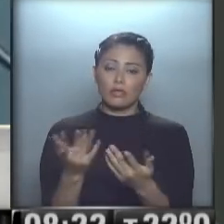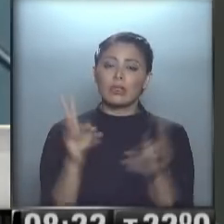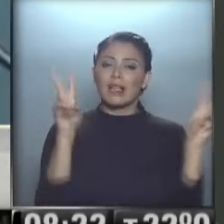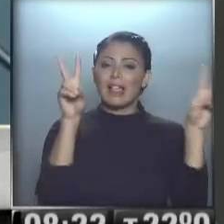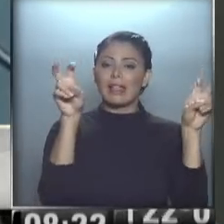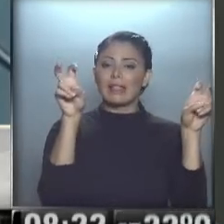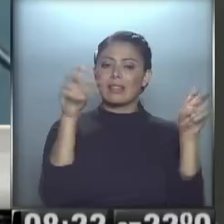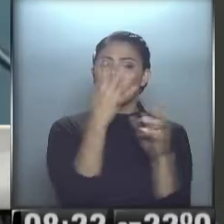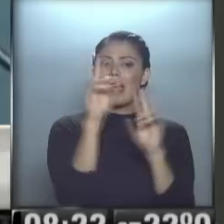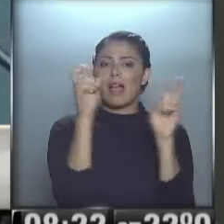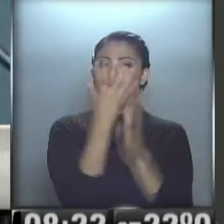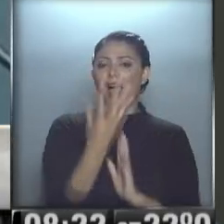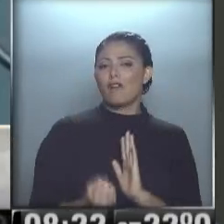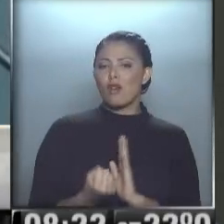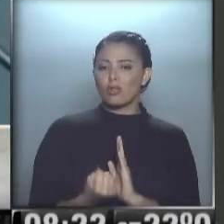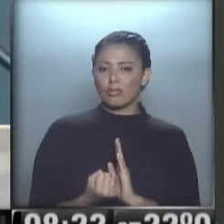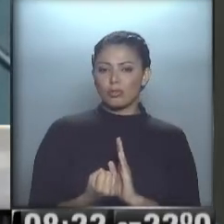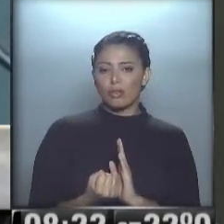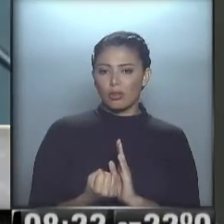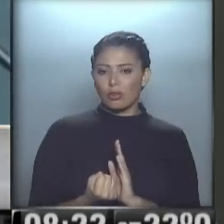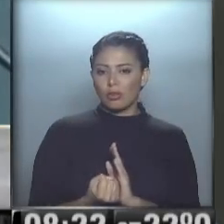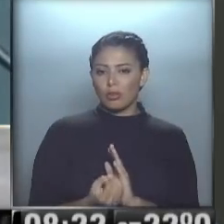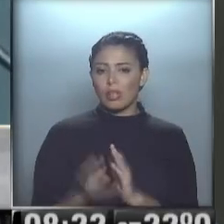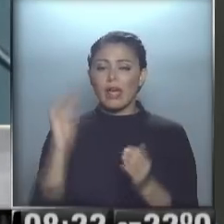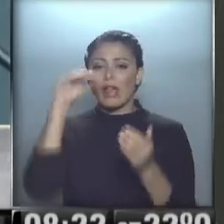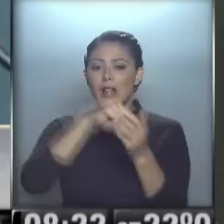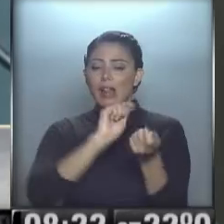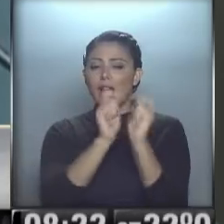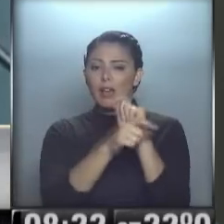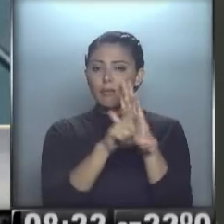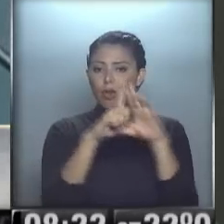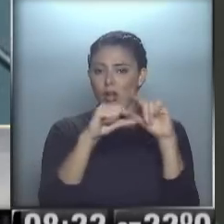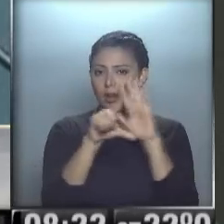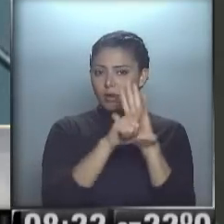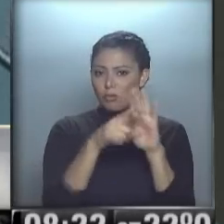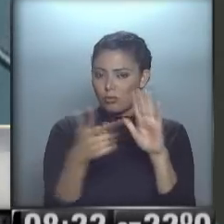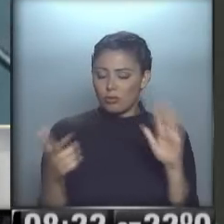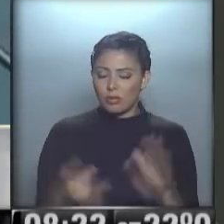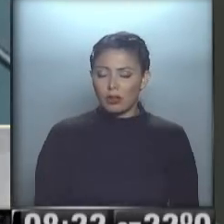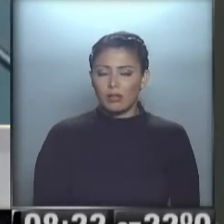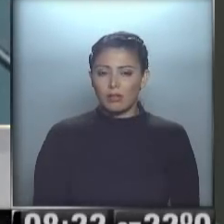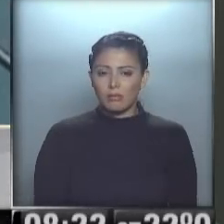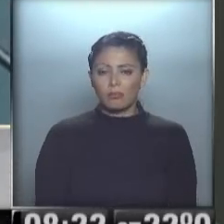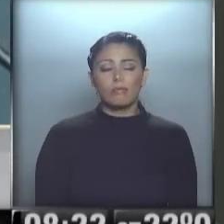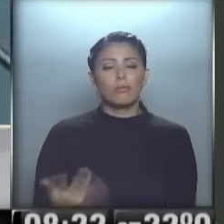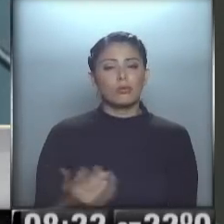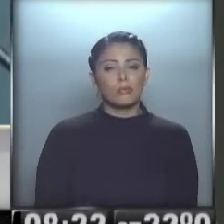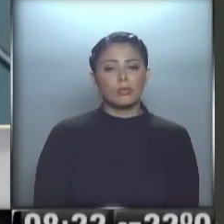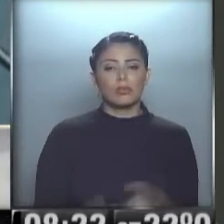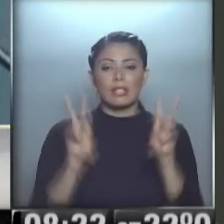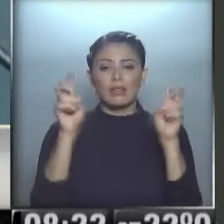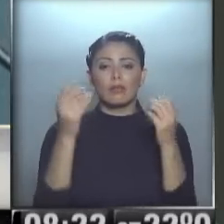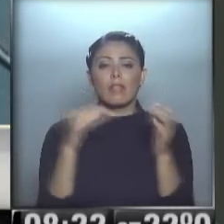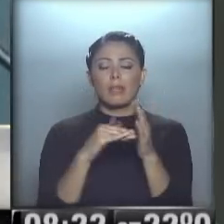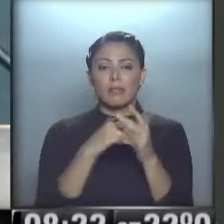tema del aborto dentro del de la Reforma del Código Penal y obviamente esto es una cuestión que tiene que ver con la